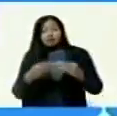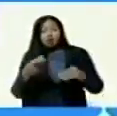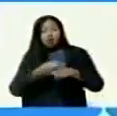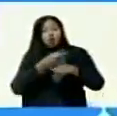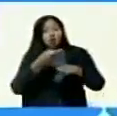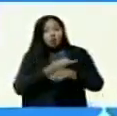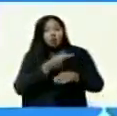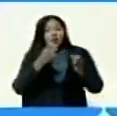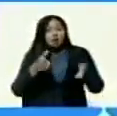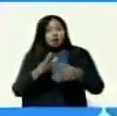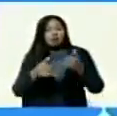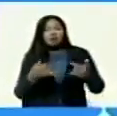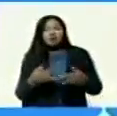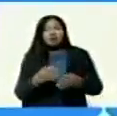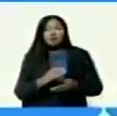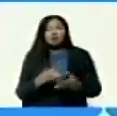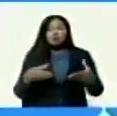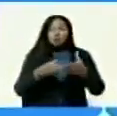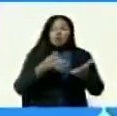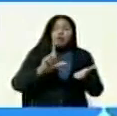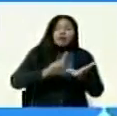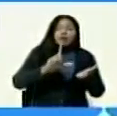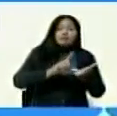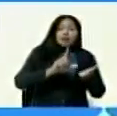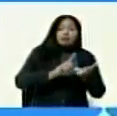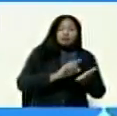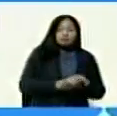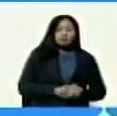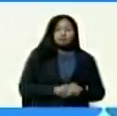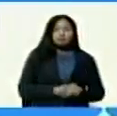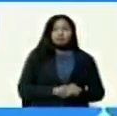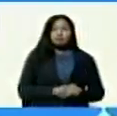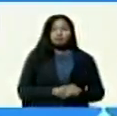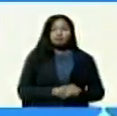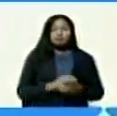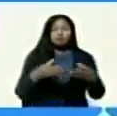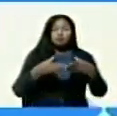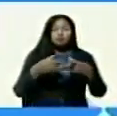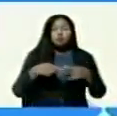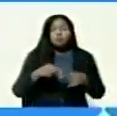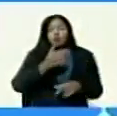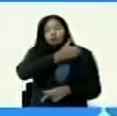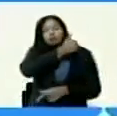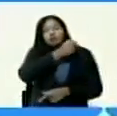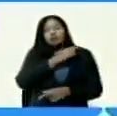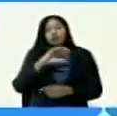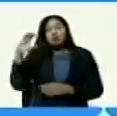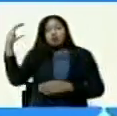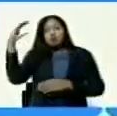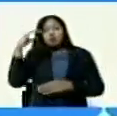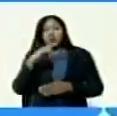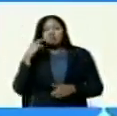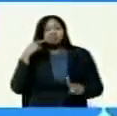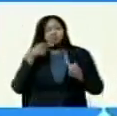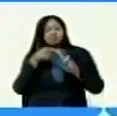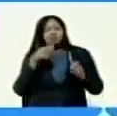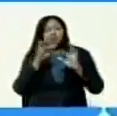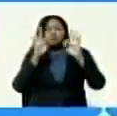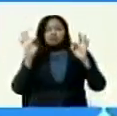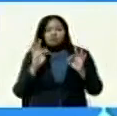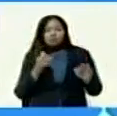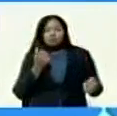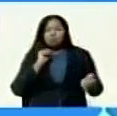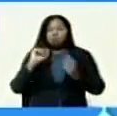gobiernos del Cartel de Lima y particularmente de las autoridades colombianas, que se refieren de forma